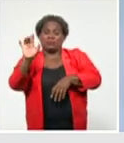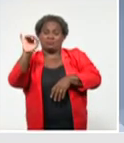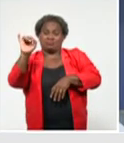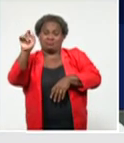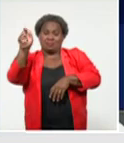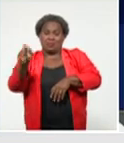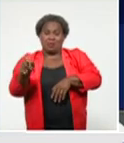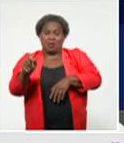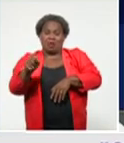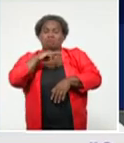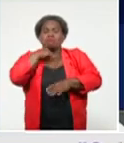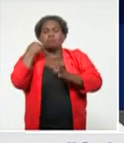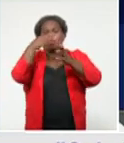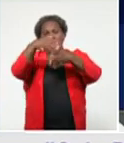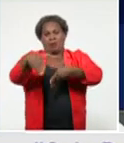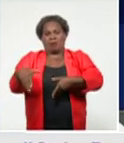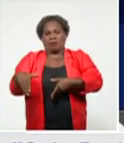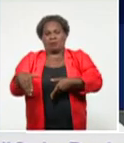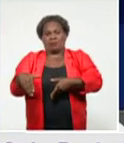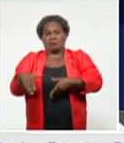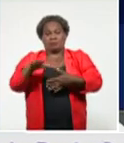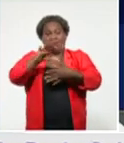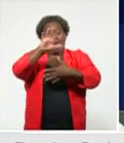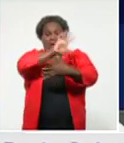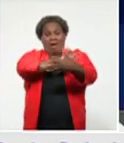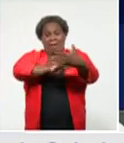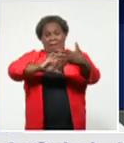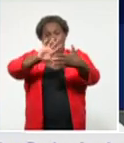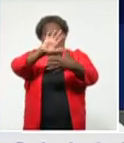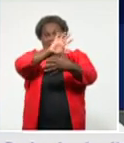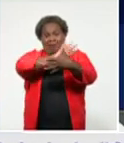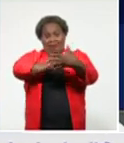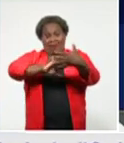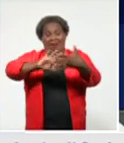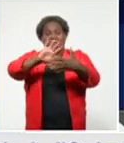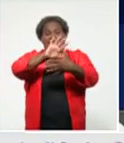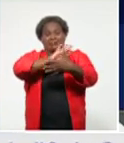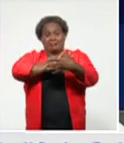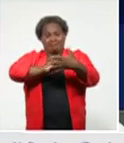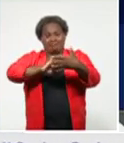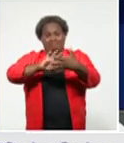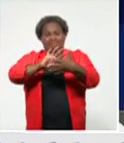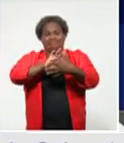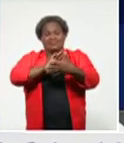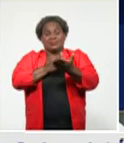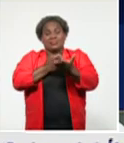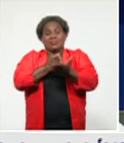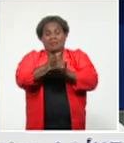3,55%. En la región de las Américas, que se mantiene en el